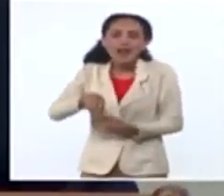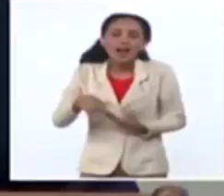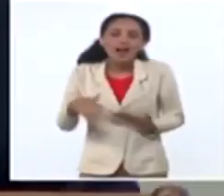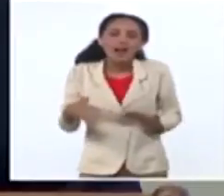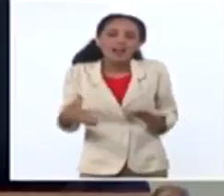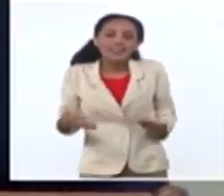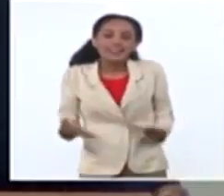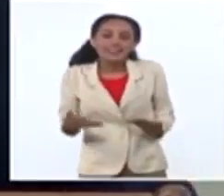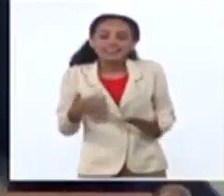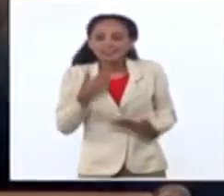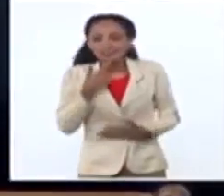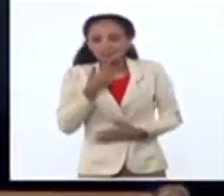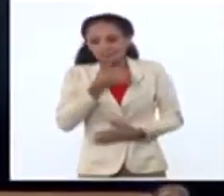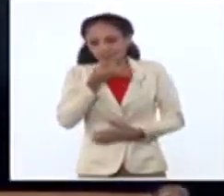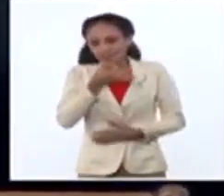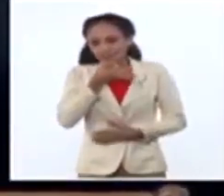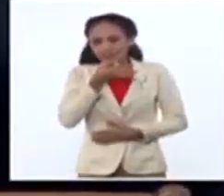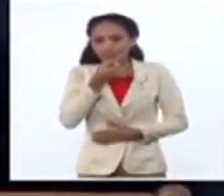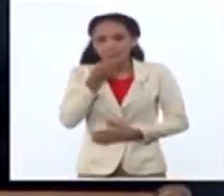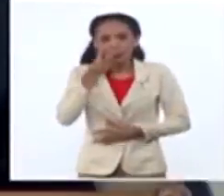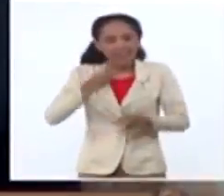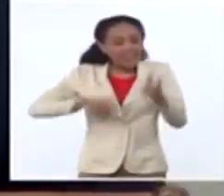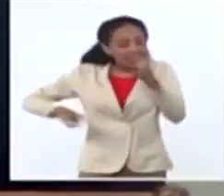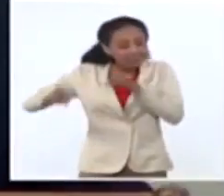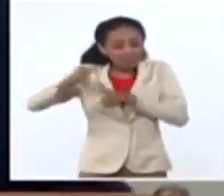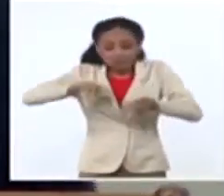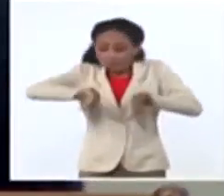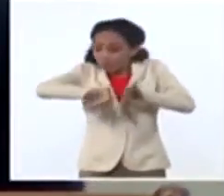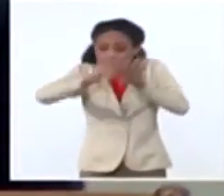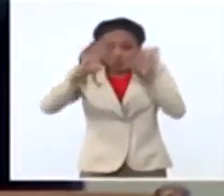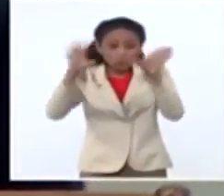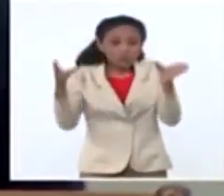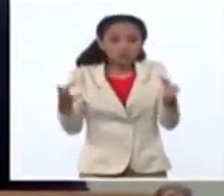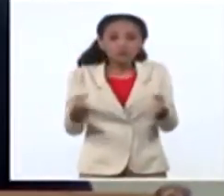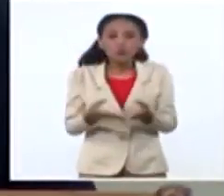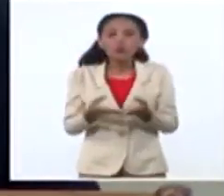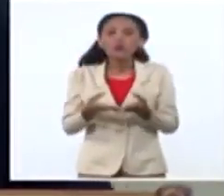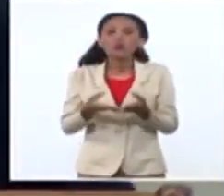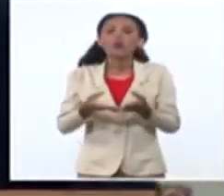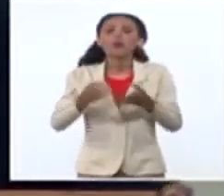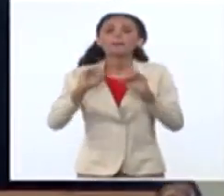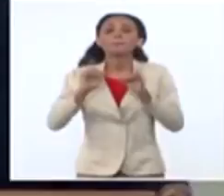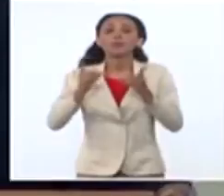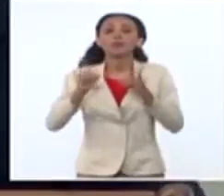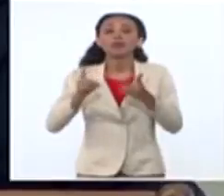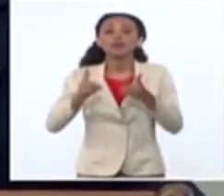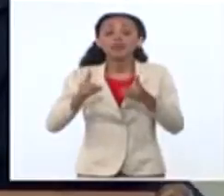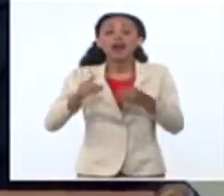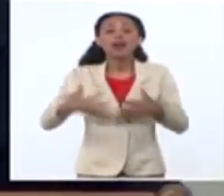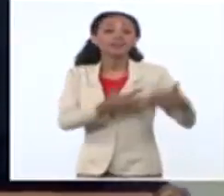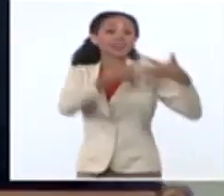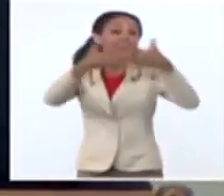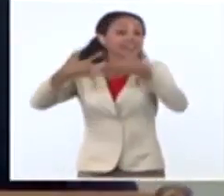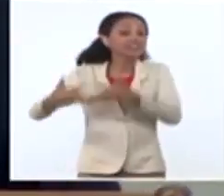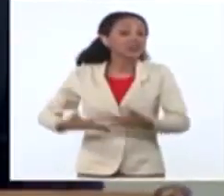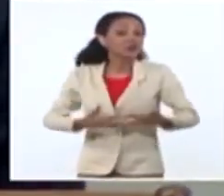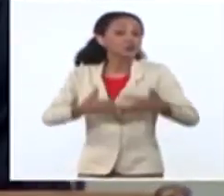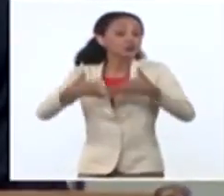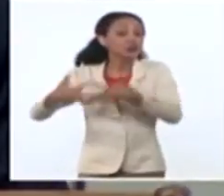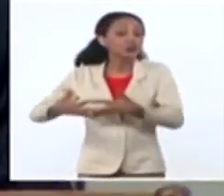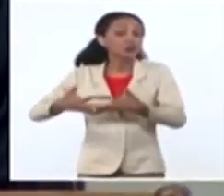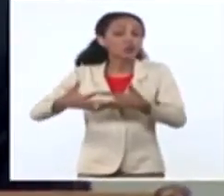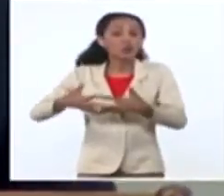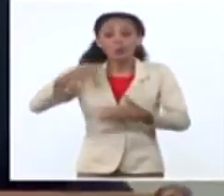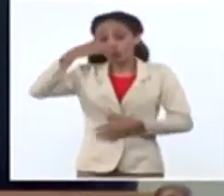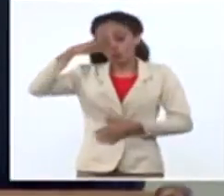de revisión integral de la política hacia Cuba en cumplimiento del